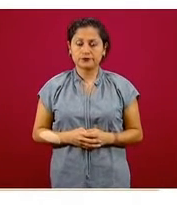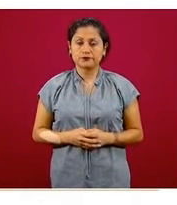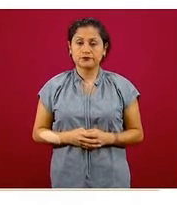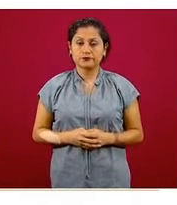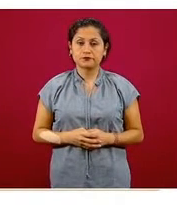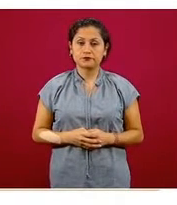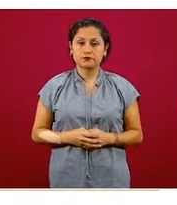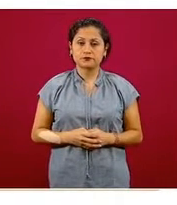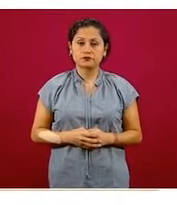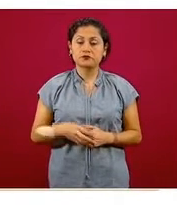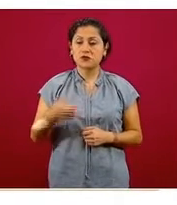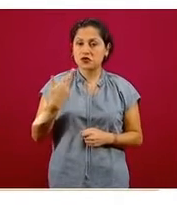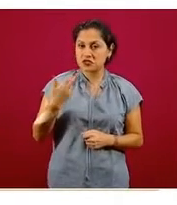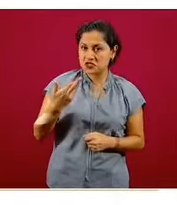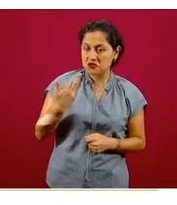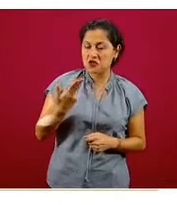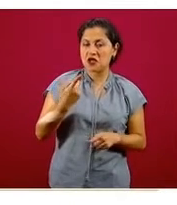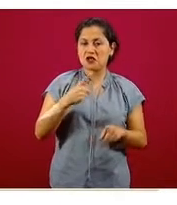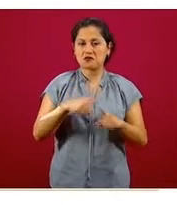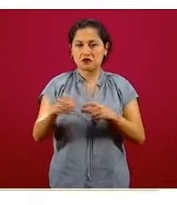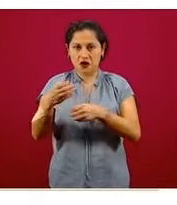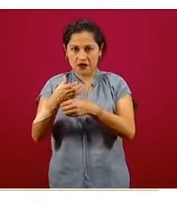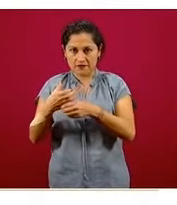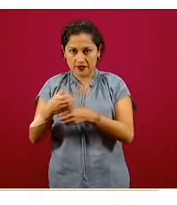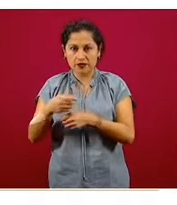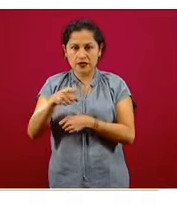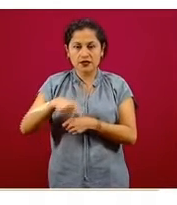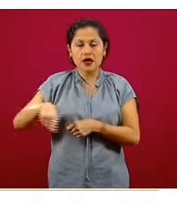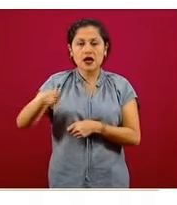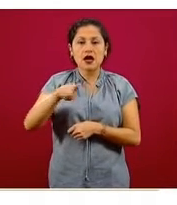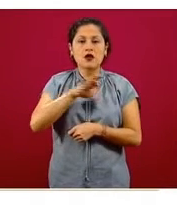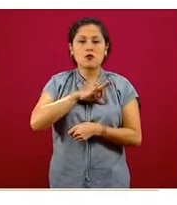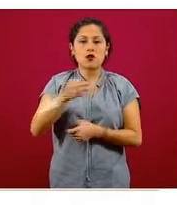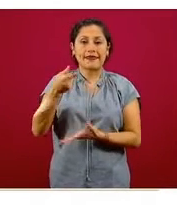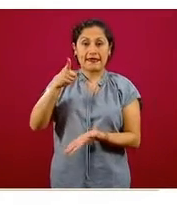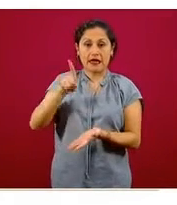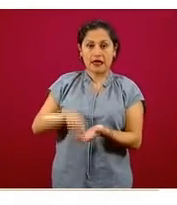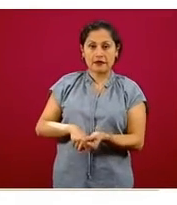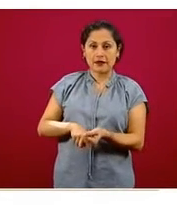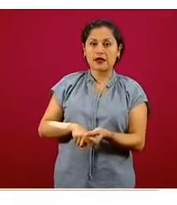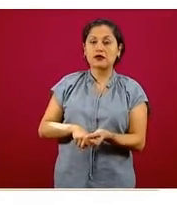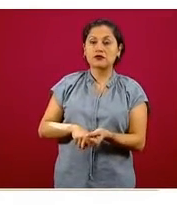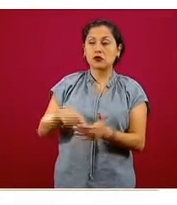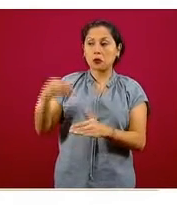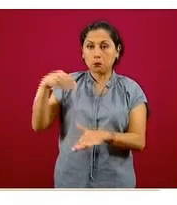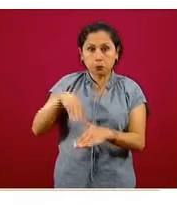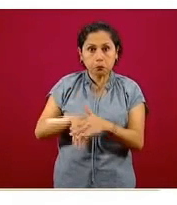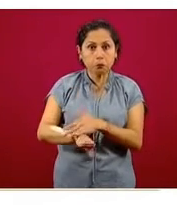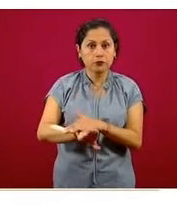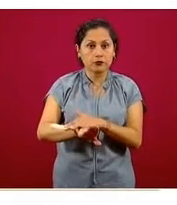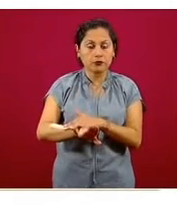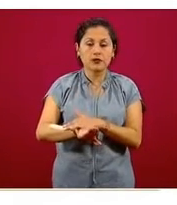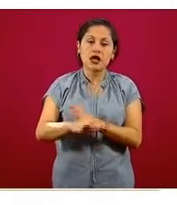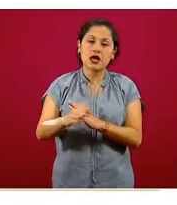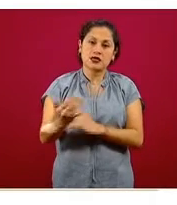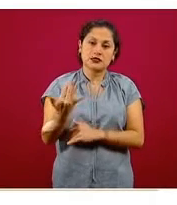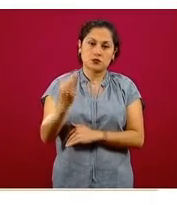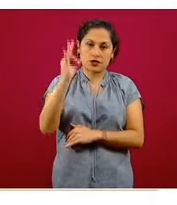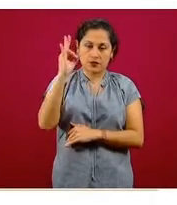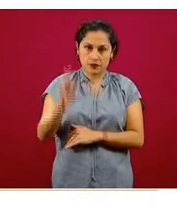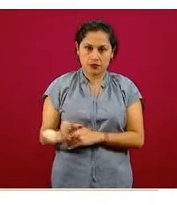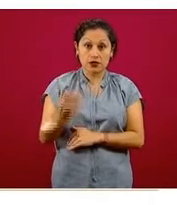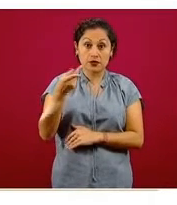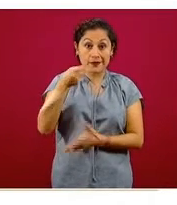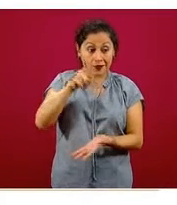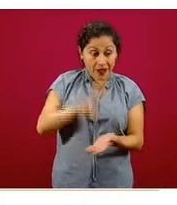servicios, de estos negocios, debe de controlar hacia el interior para poder o permitir que se dé la sana